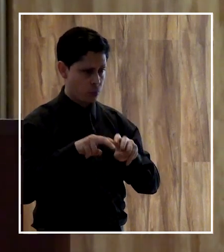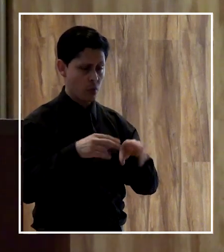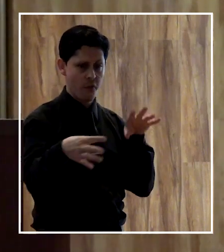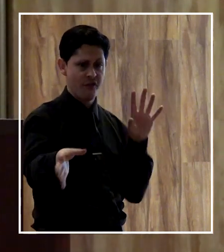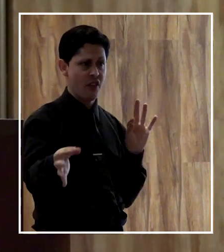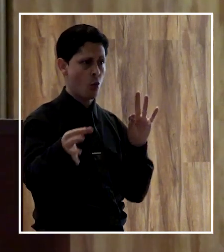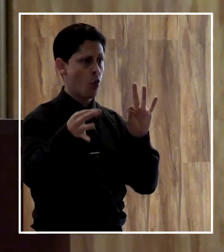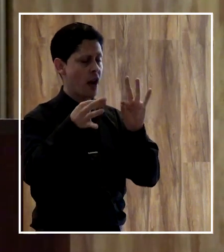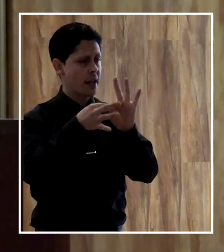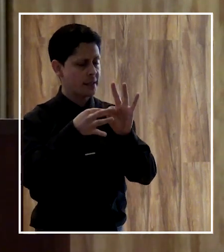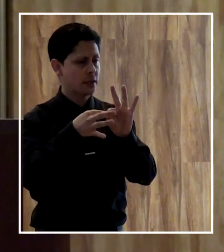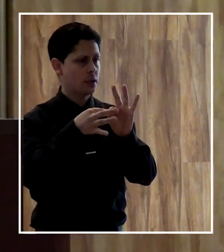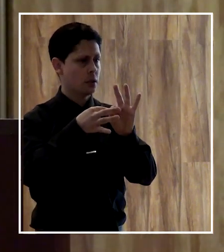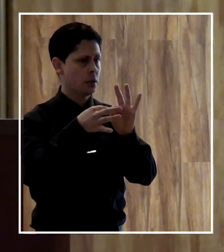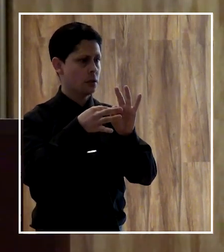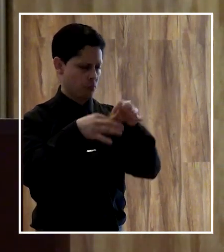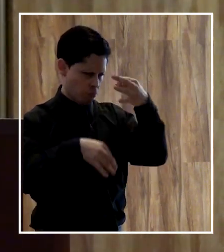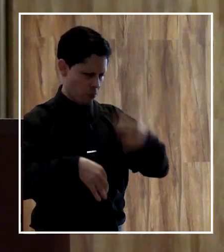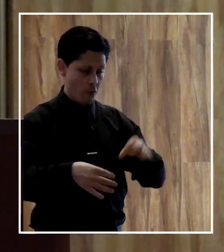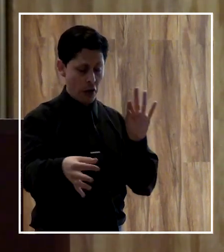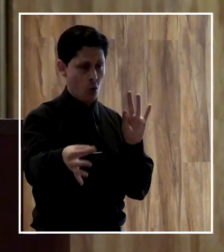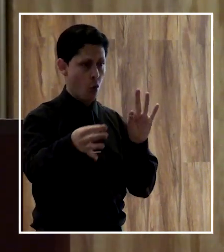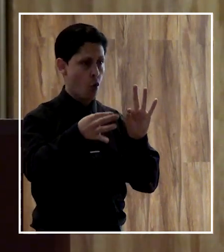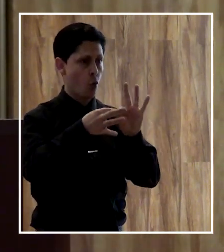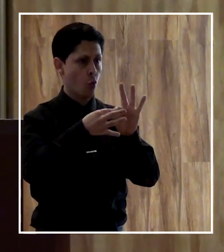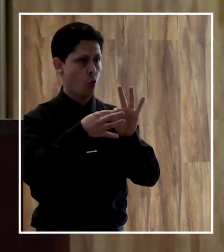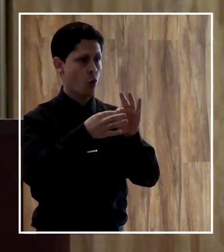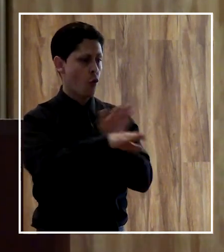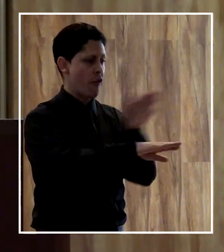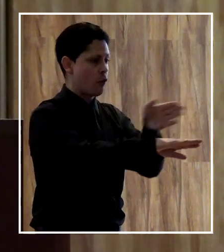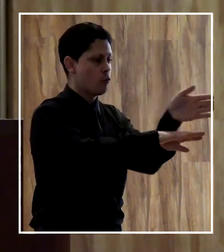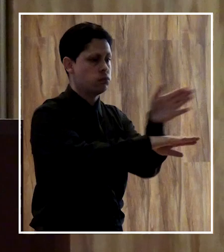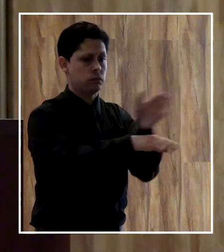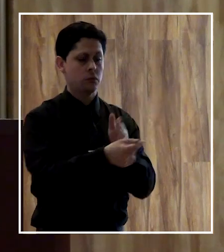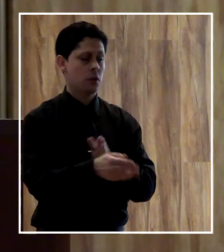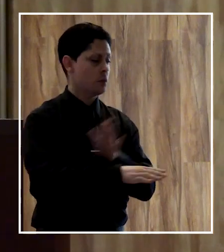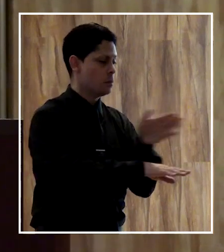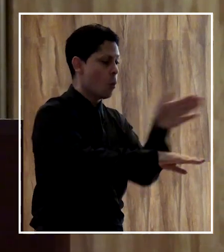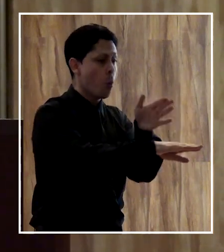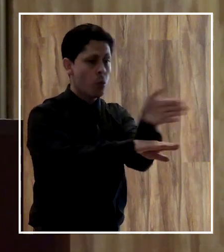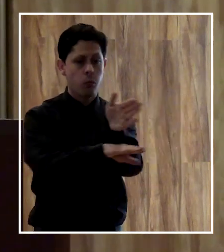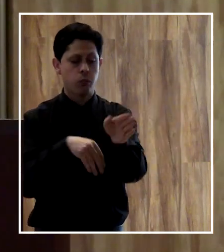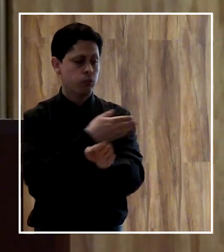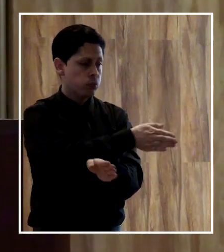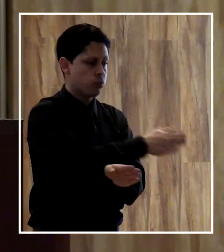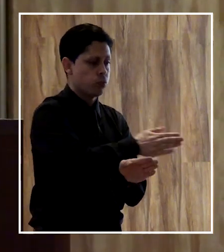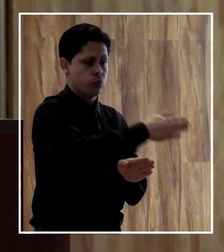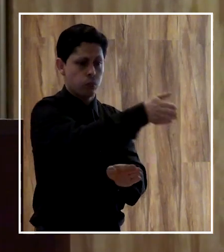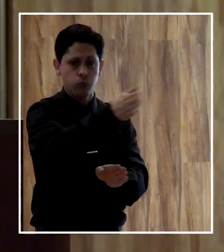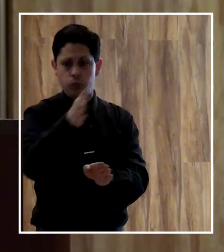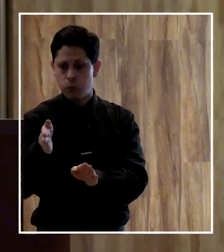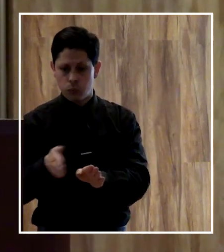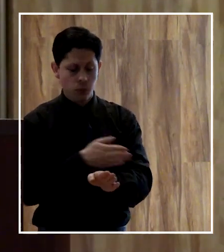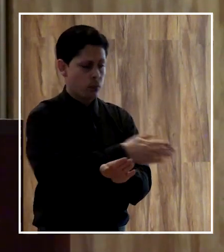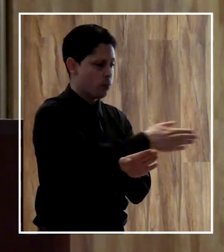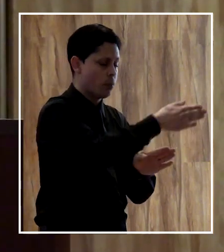vincularse todavía y de manera vigorosa con los territorios, con las comunidades. Que eso es lo que esperamos seguir